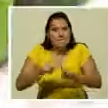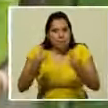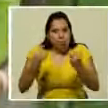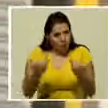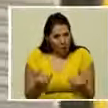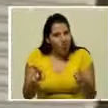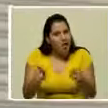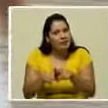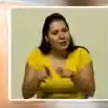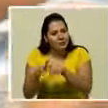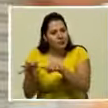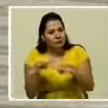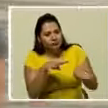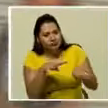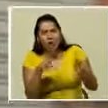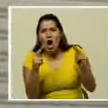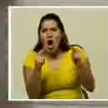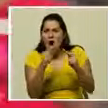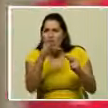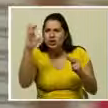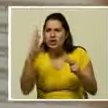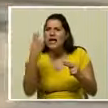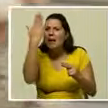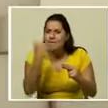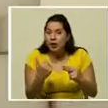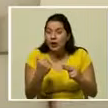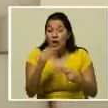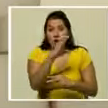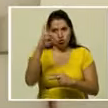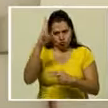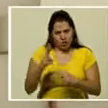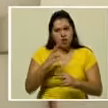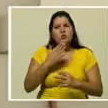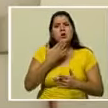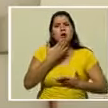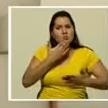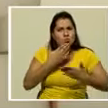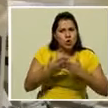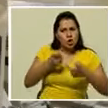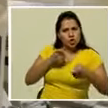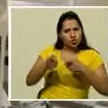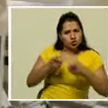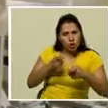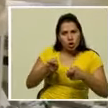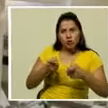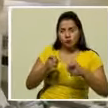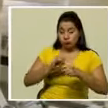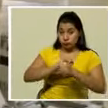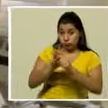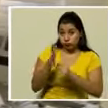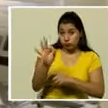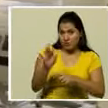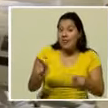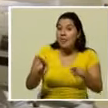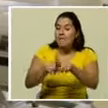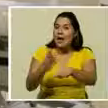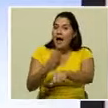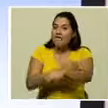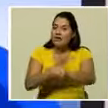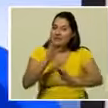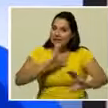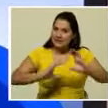también destaca por ser la nación del continente que mejor respuesta ha tenido ante la pandemia, además de los avances científicos que ha realizado